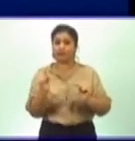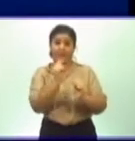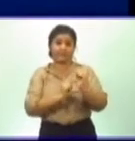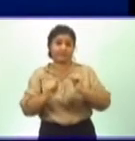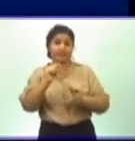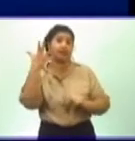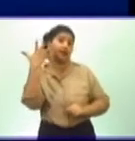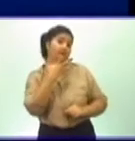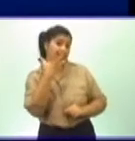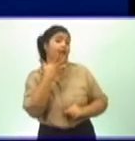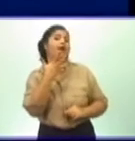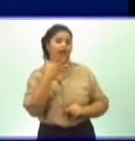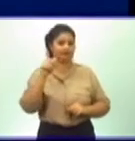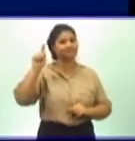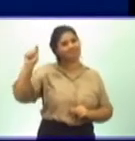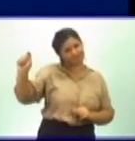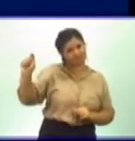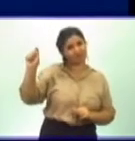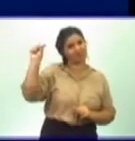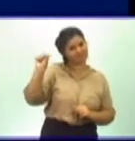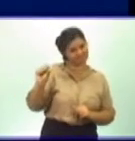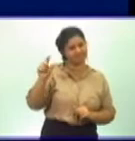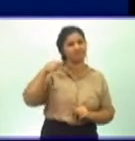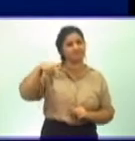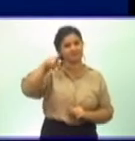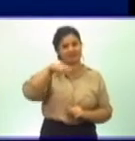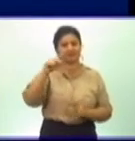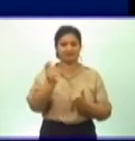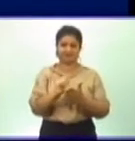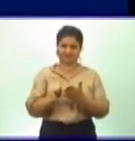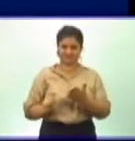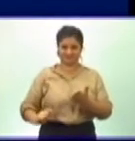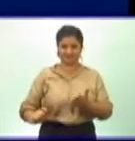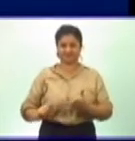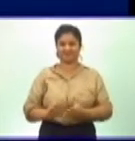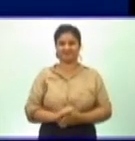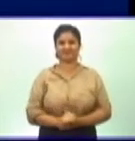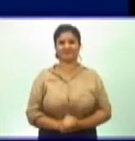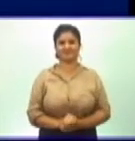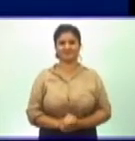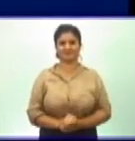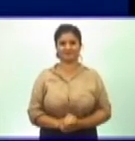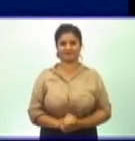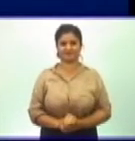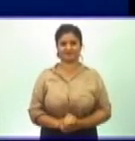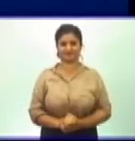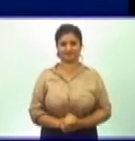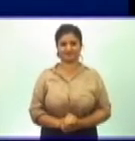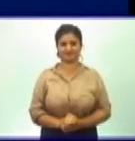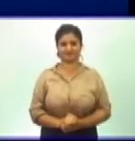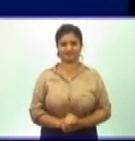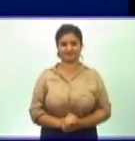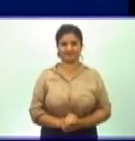evidentemente es Tartufo. Les doy unos segundos para que tomen notas de esta caracterización.